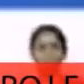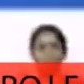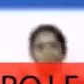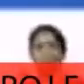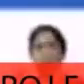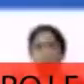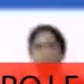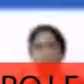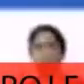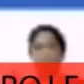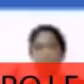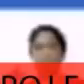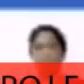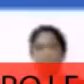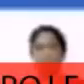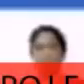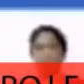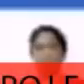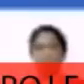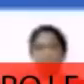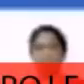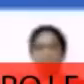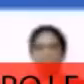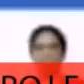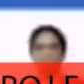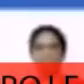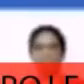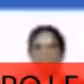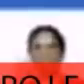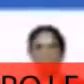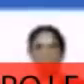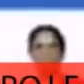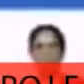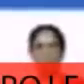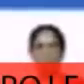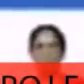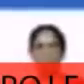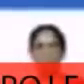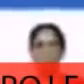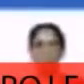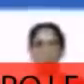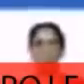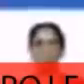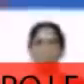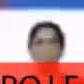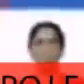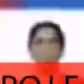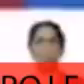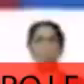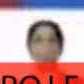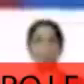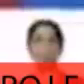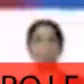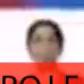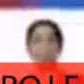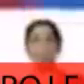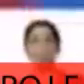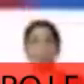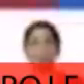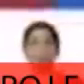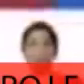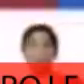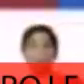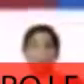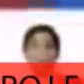nosotros deberíamos de tener elecciones a la Asamblea Nacional en diciembre. El gobierno necesita que esas elecciones, de hacerse, se hagan antes de noviembre,